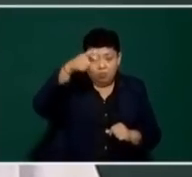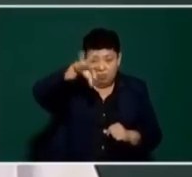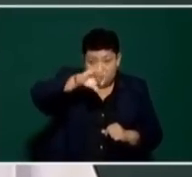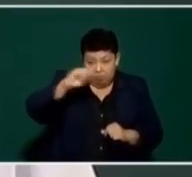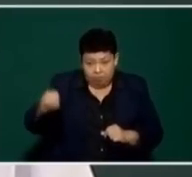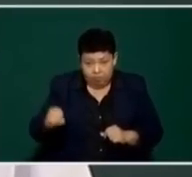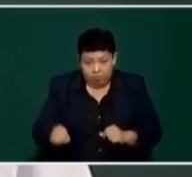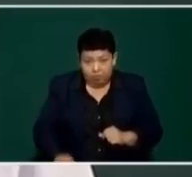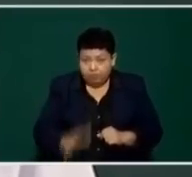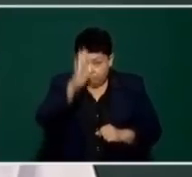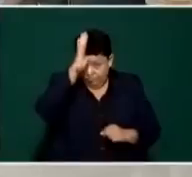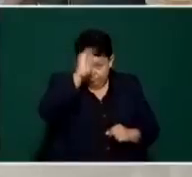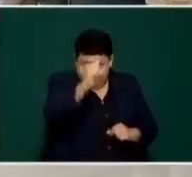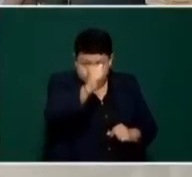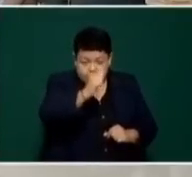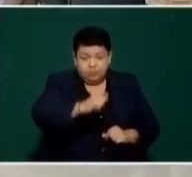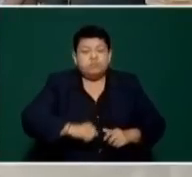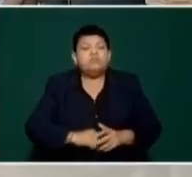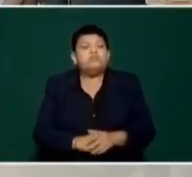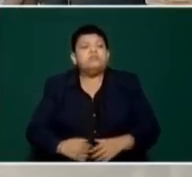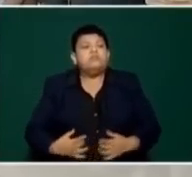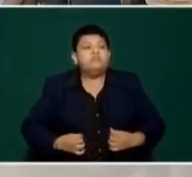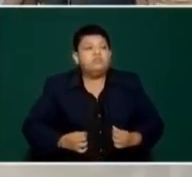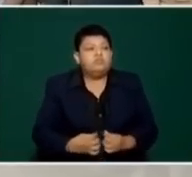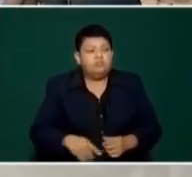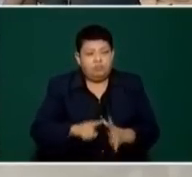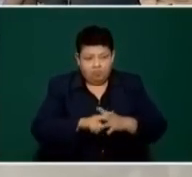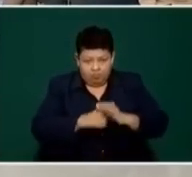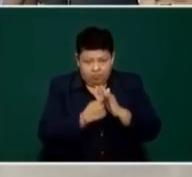acuerdo? Empezamos con Carmen.